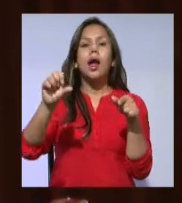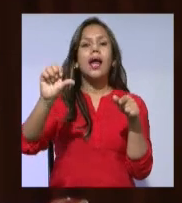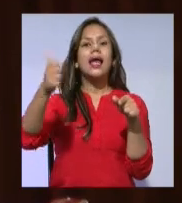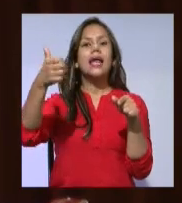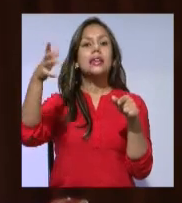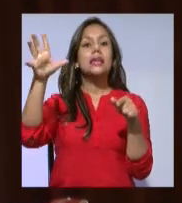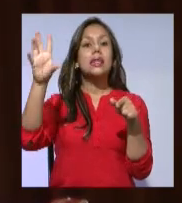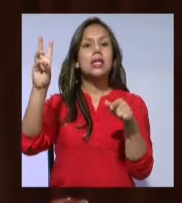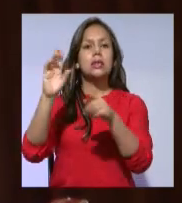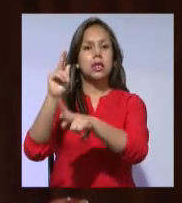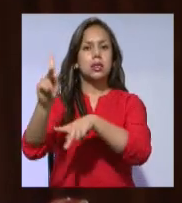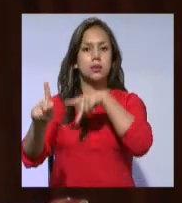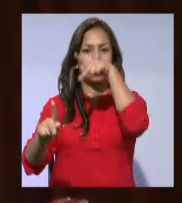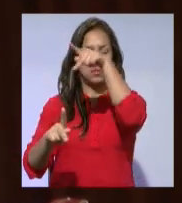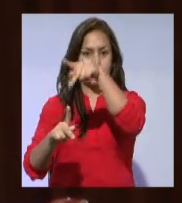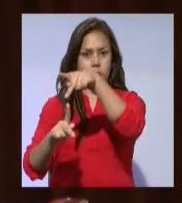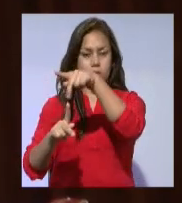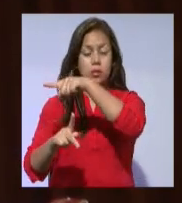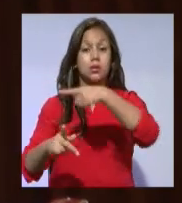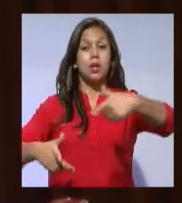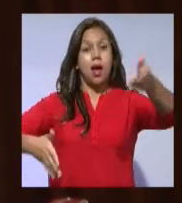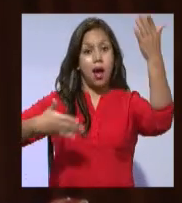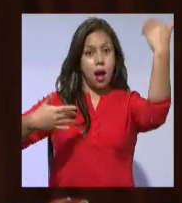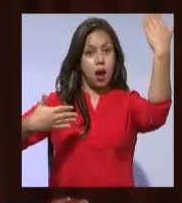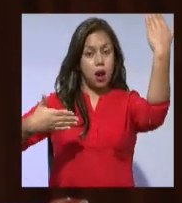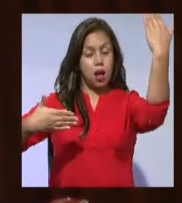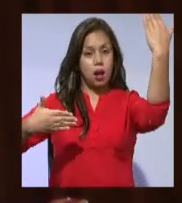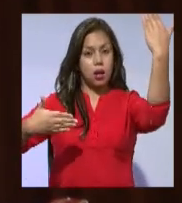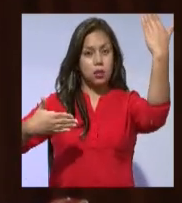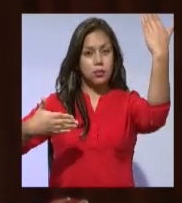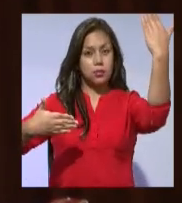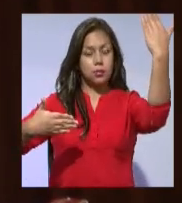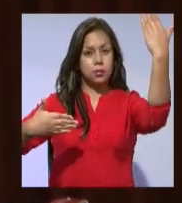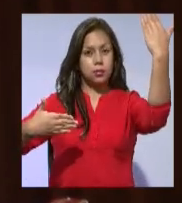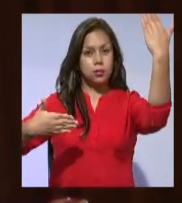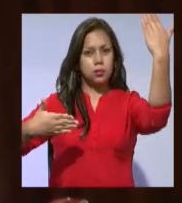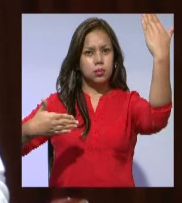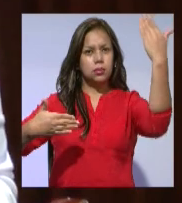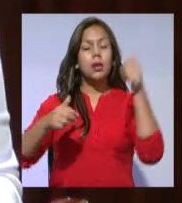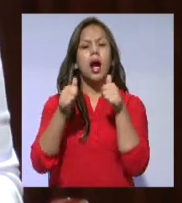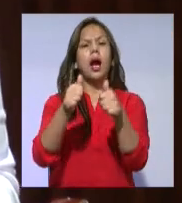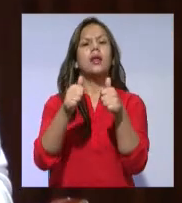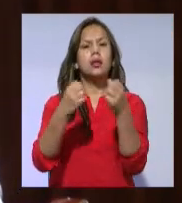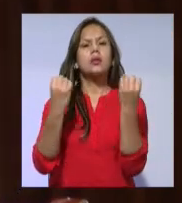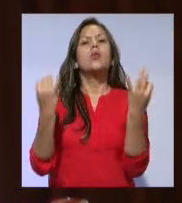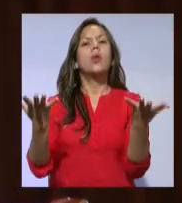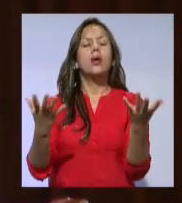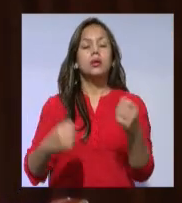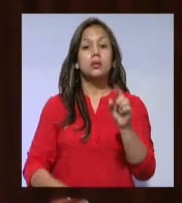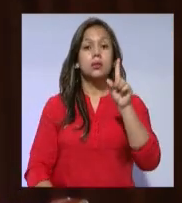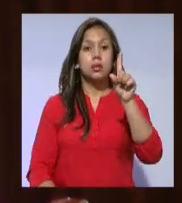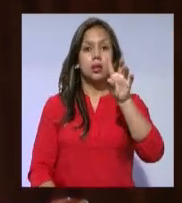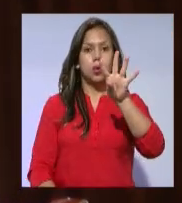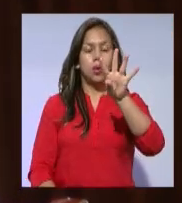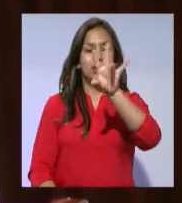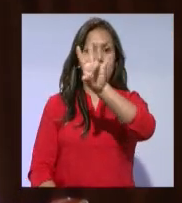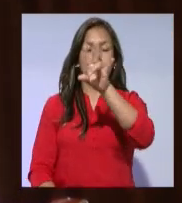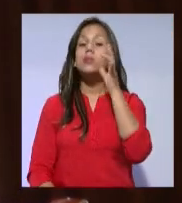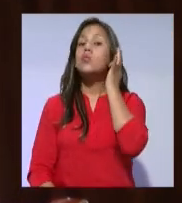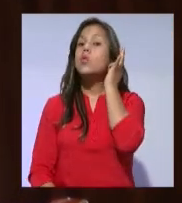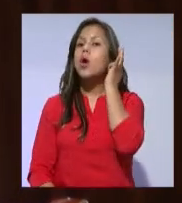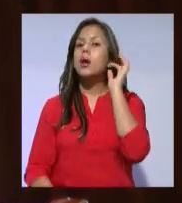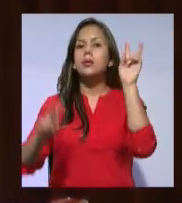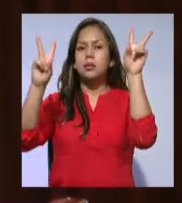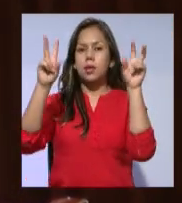prefecturas para las alcaldías hubo 147 mujeres candidatas al